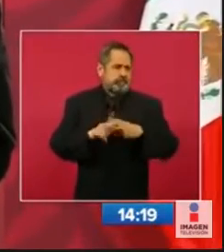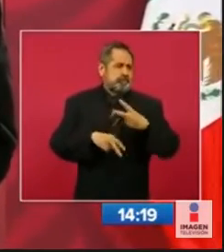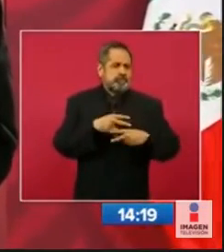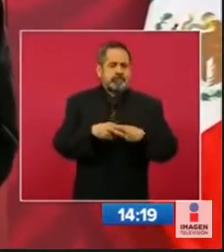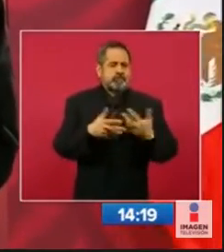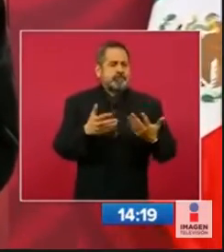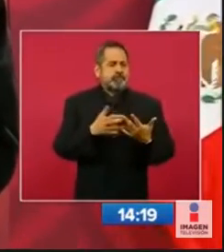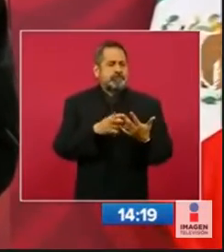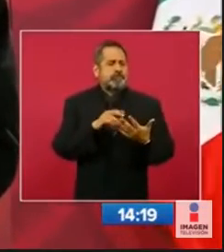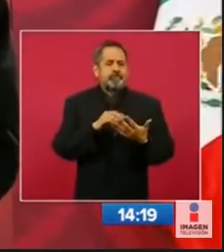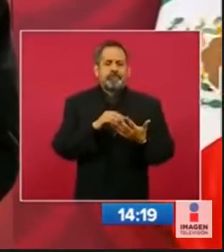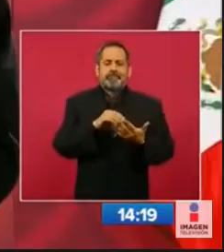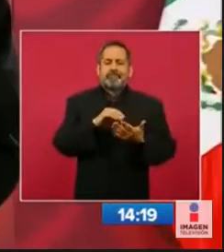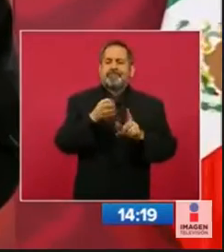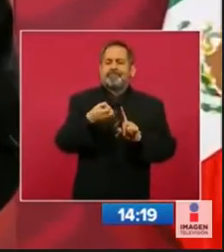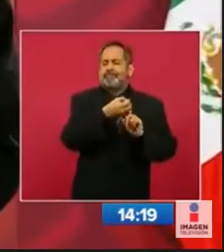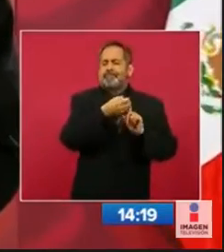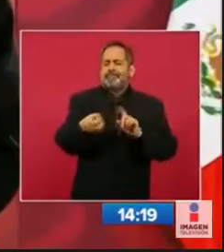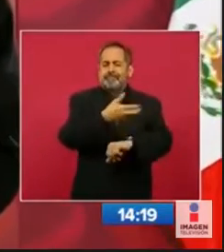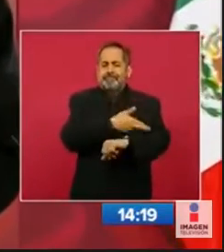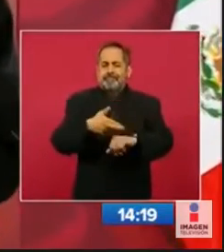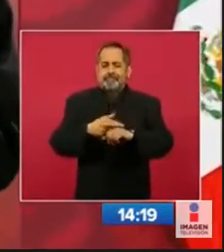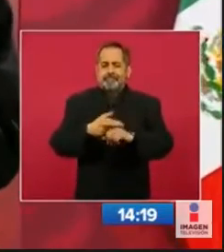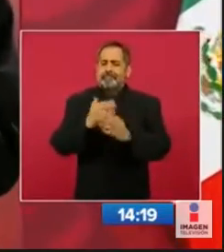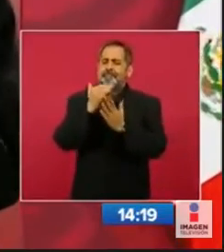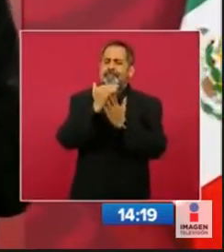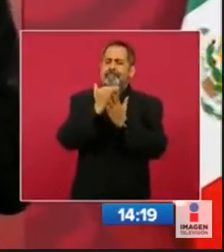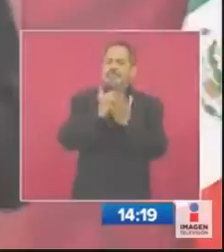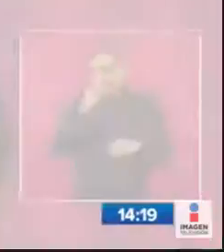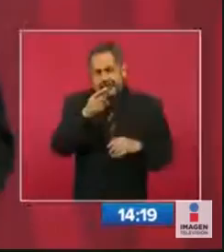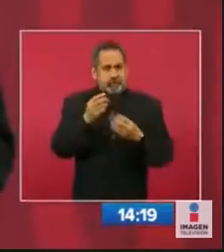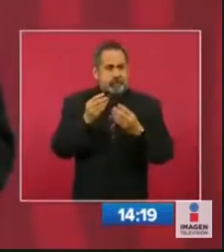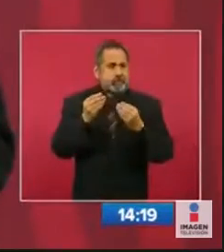cabo la revocación de mandato.